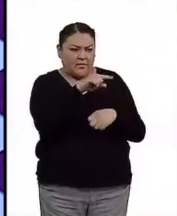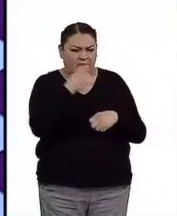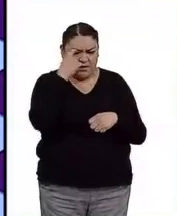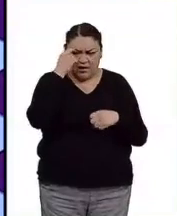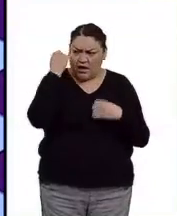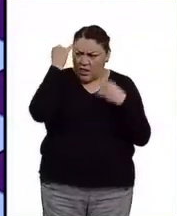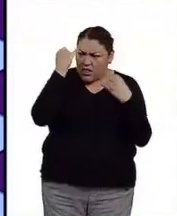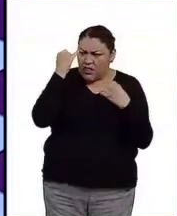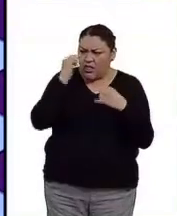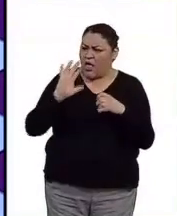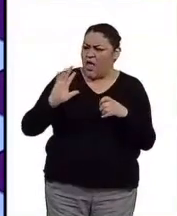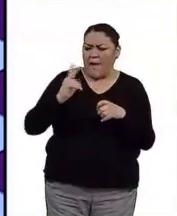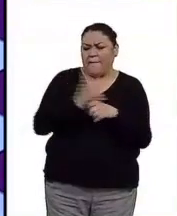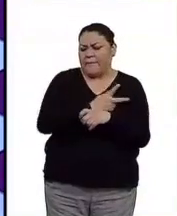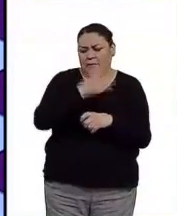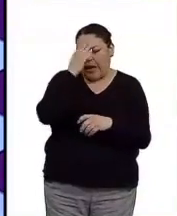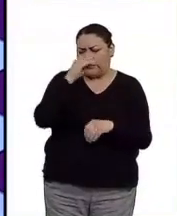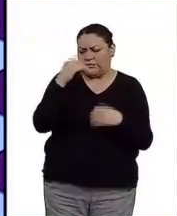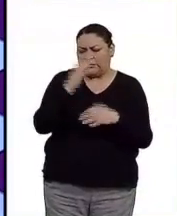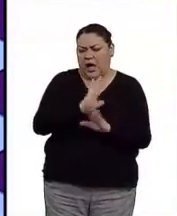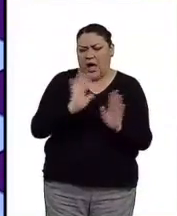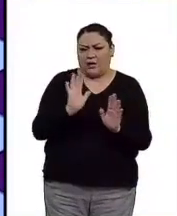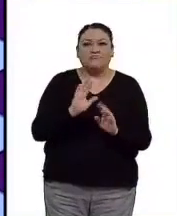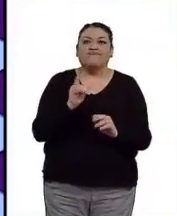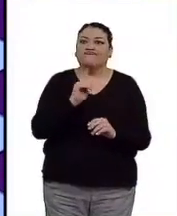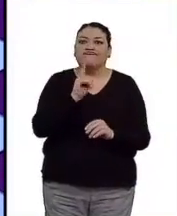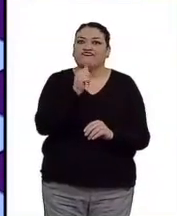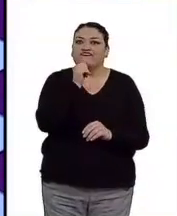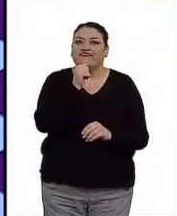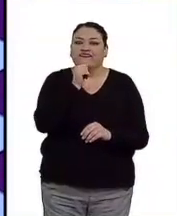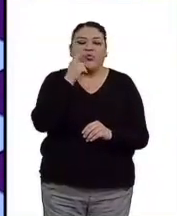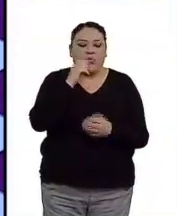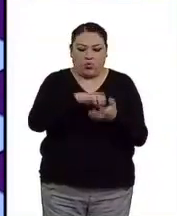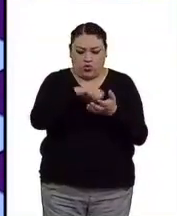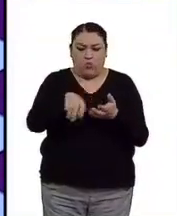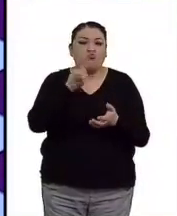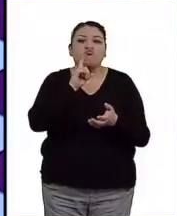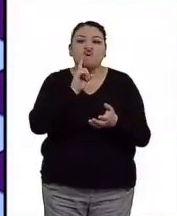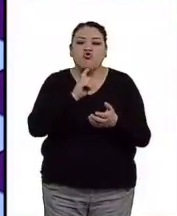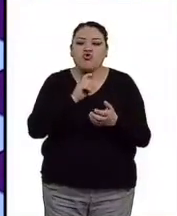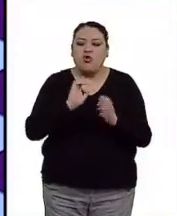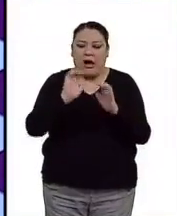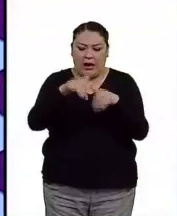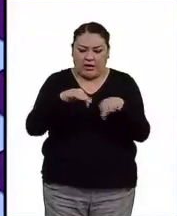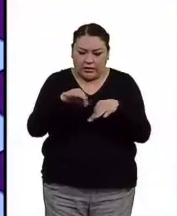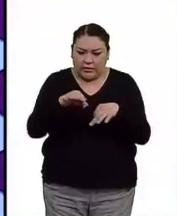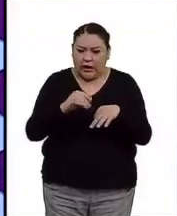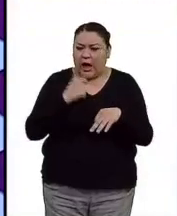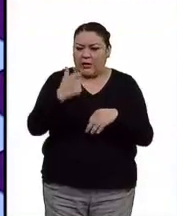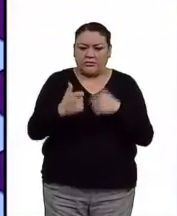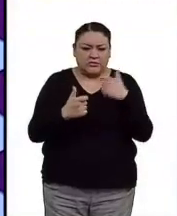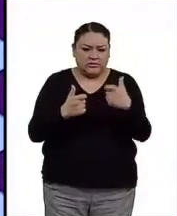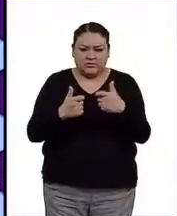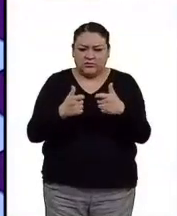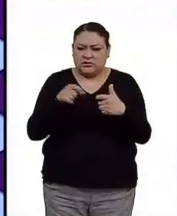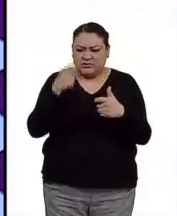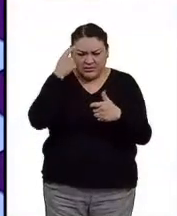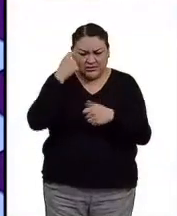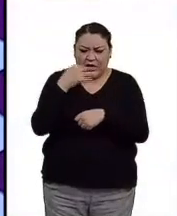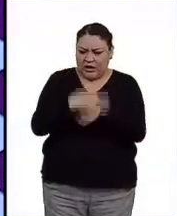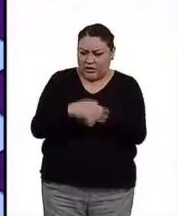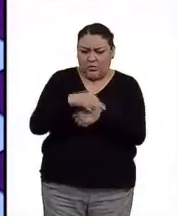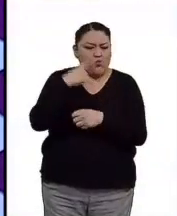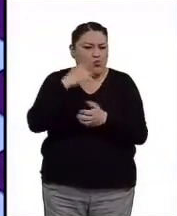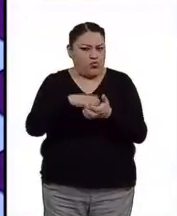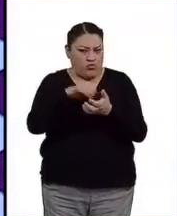quedaron atrás. Lo que decías de ver el ingreso de las mujeres como algo temporal es falso. En todos los hogares donde la